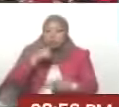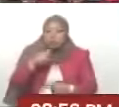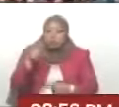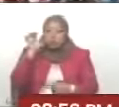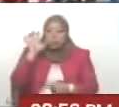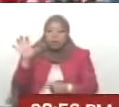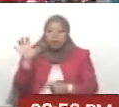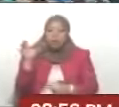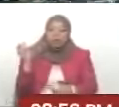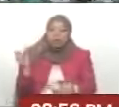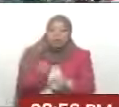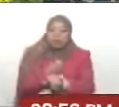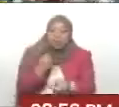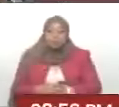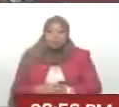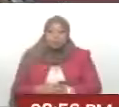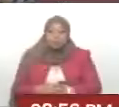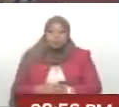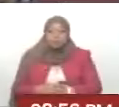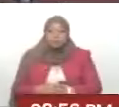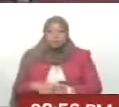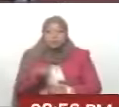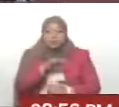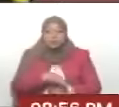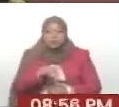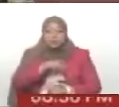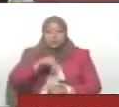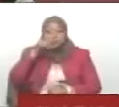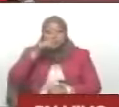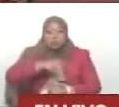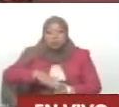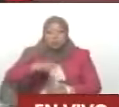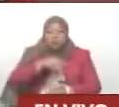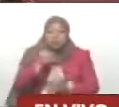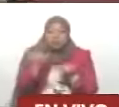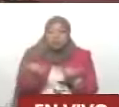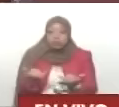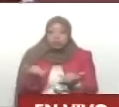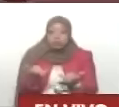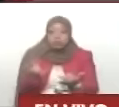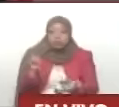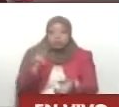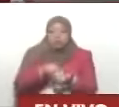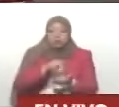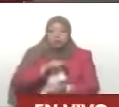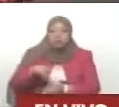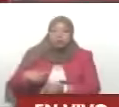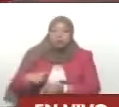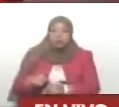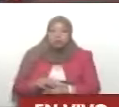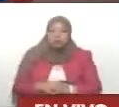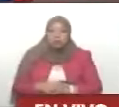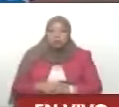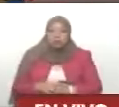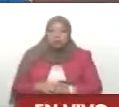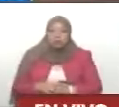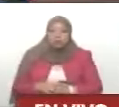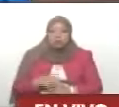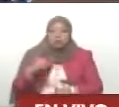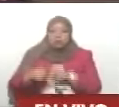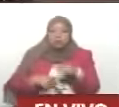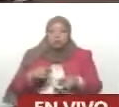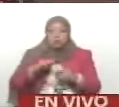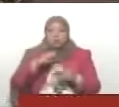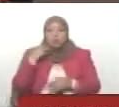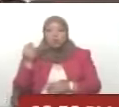Para la patria. Ah, es una región histórica, la sí. Victoria. Sí. Allí estuvo la patria resistiendo, nuestra